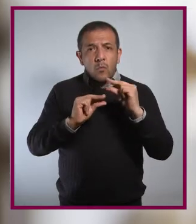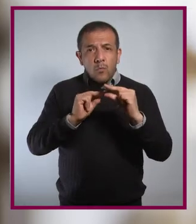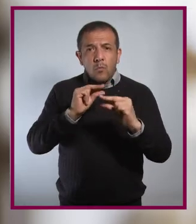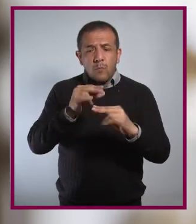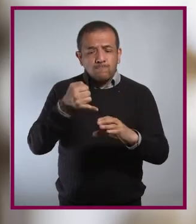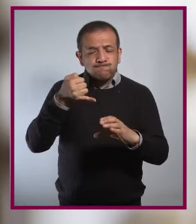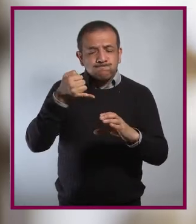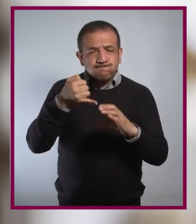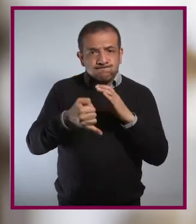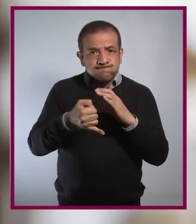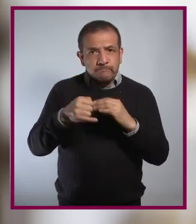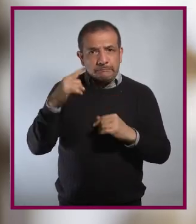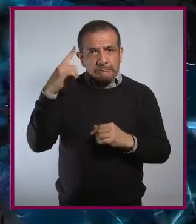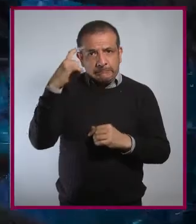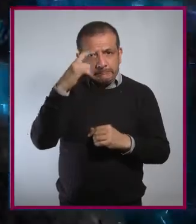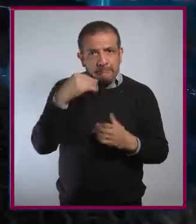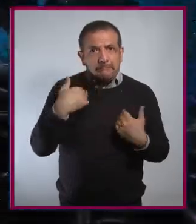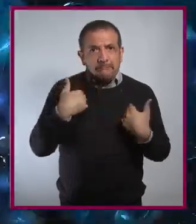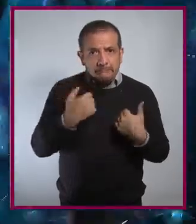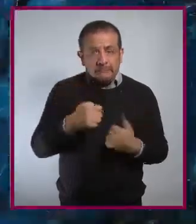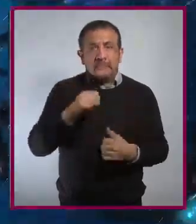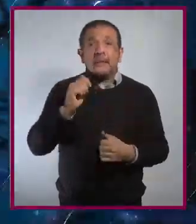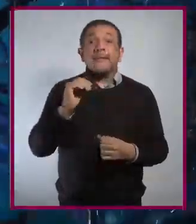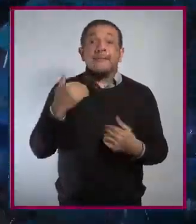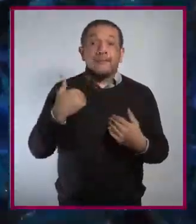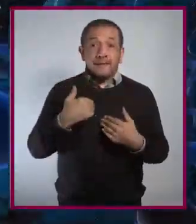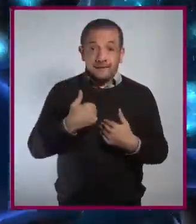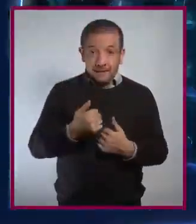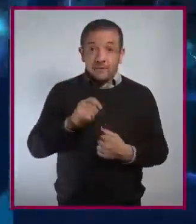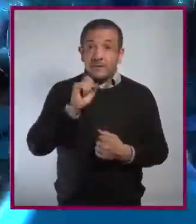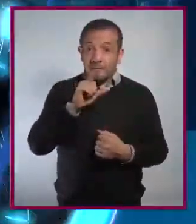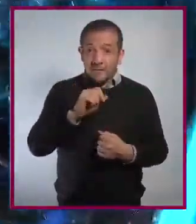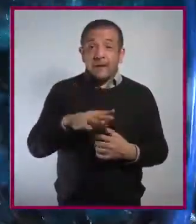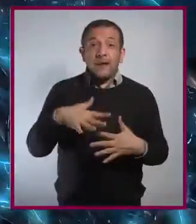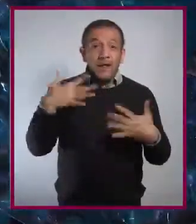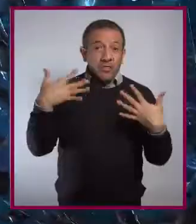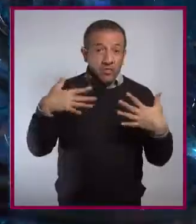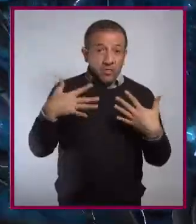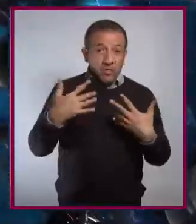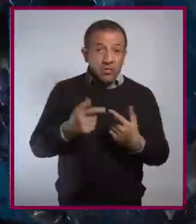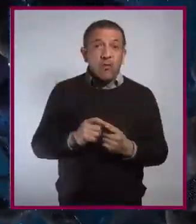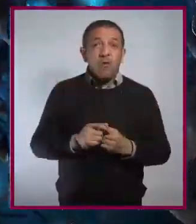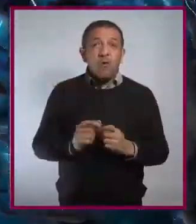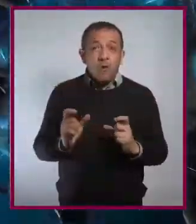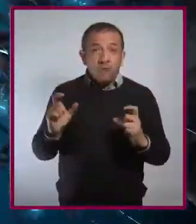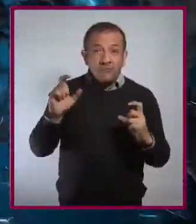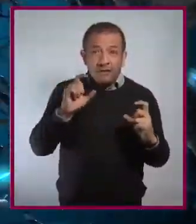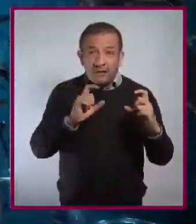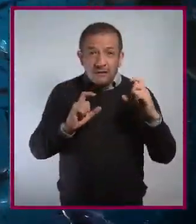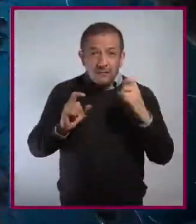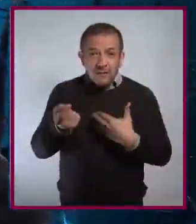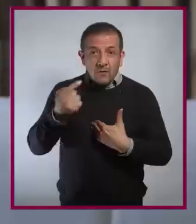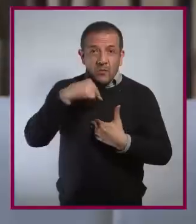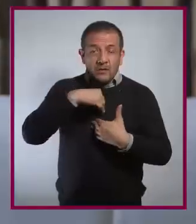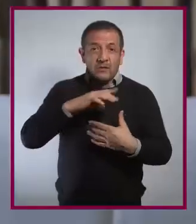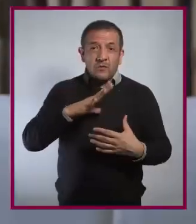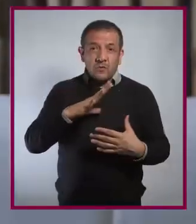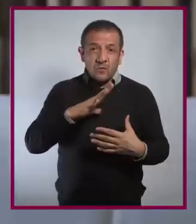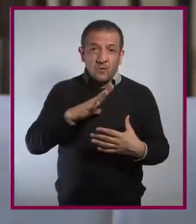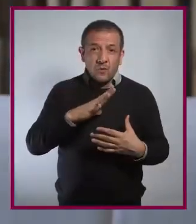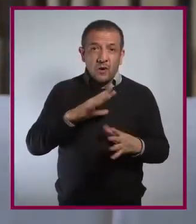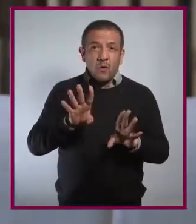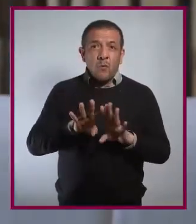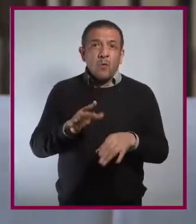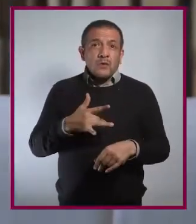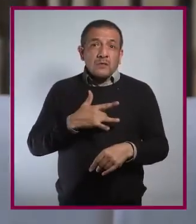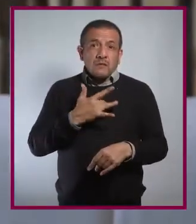más complejo. Sabemos que tiene un componente físico que experimentamos por los estímulos que recibimos, como